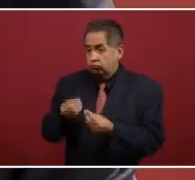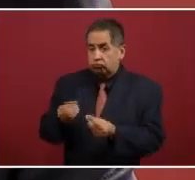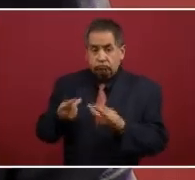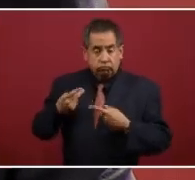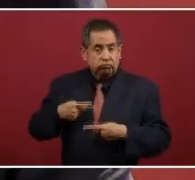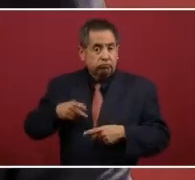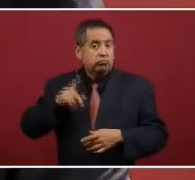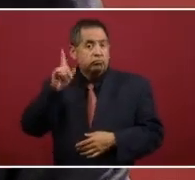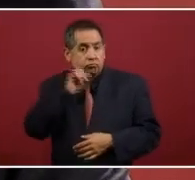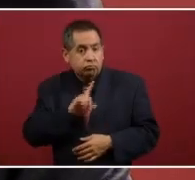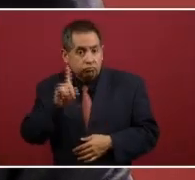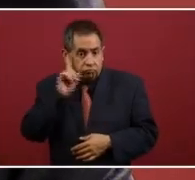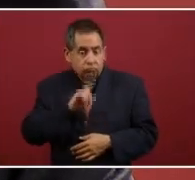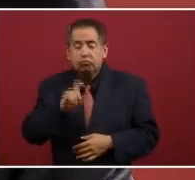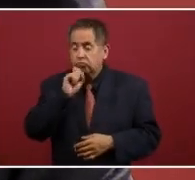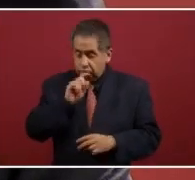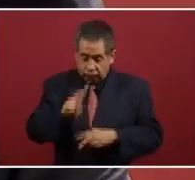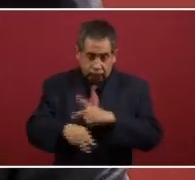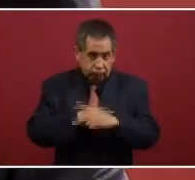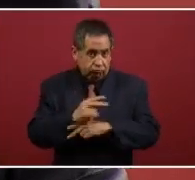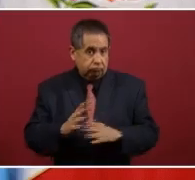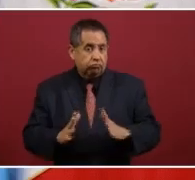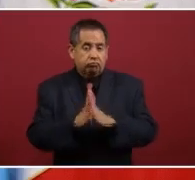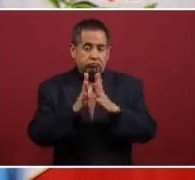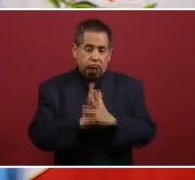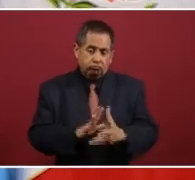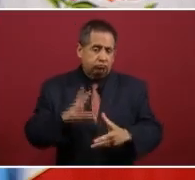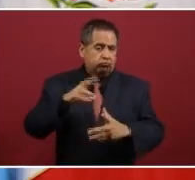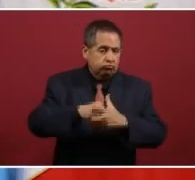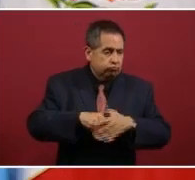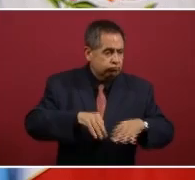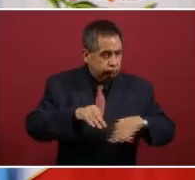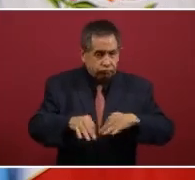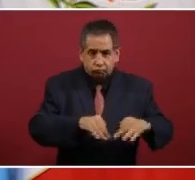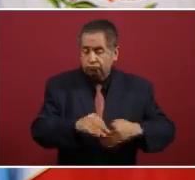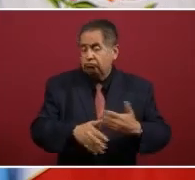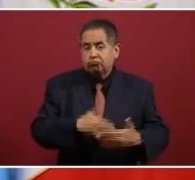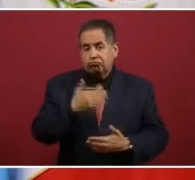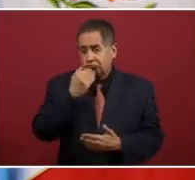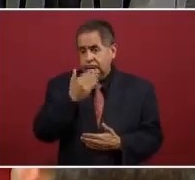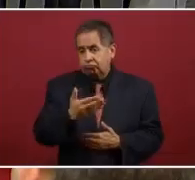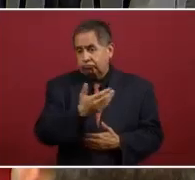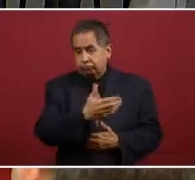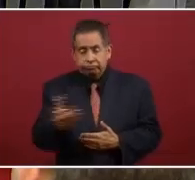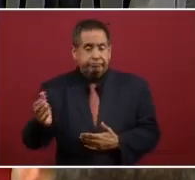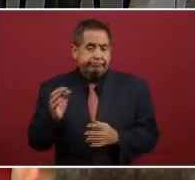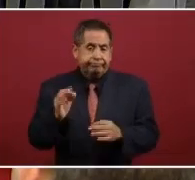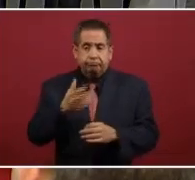importante son mujeres las que están trabajando en el campo.